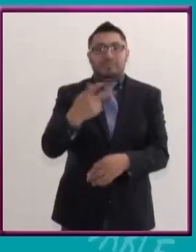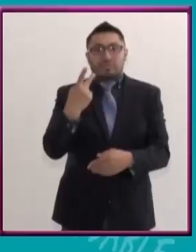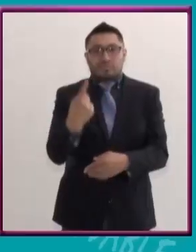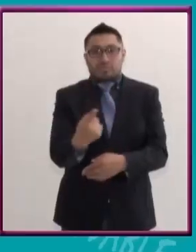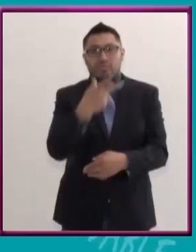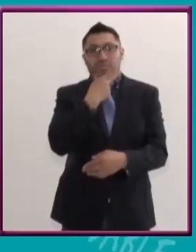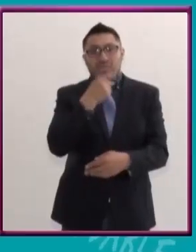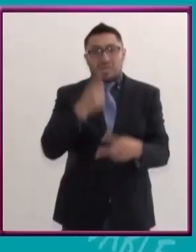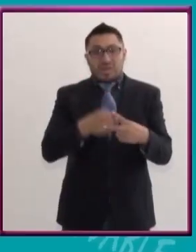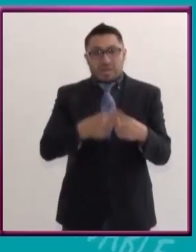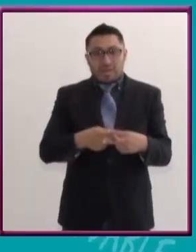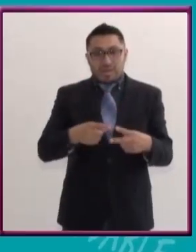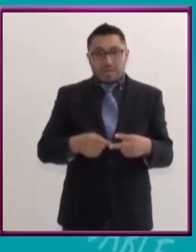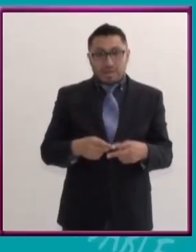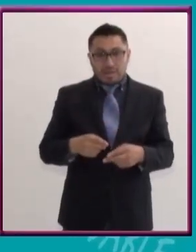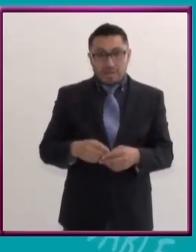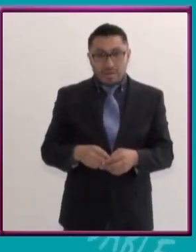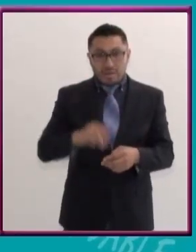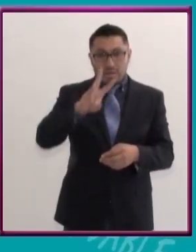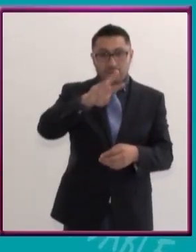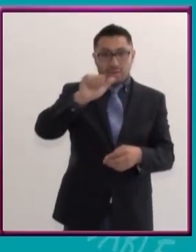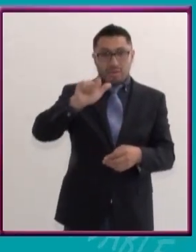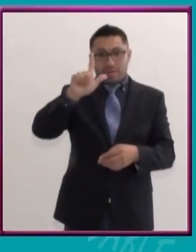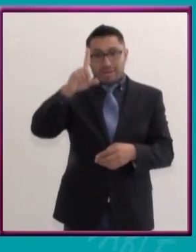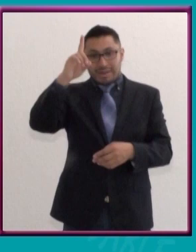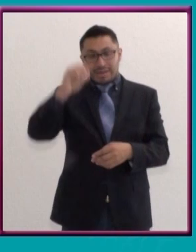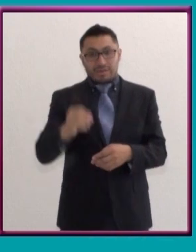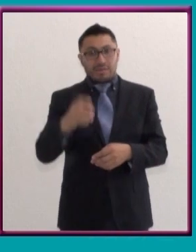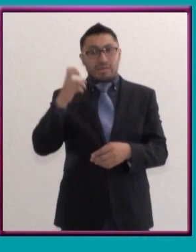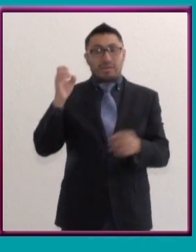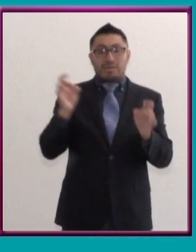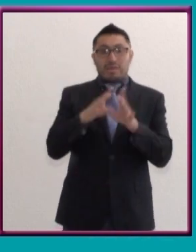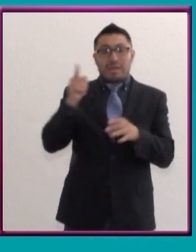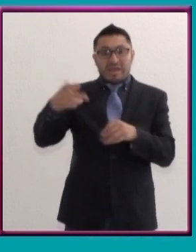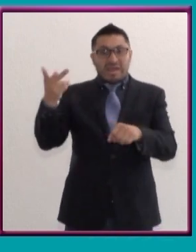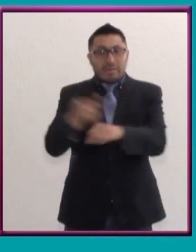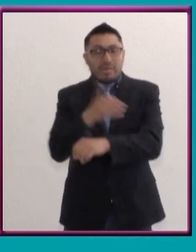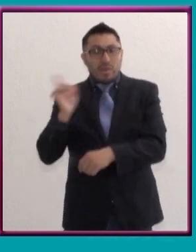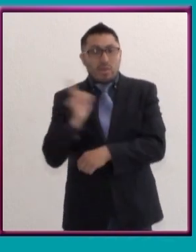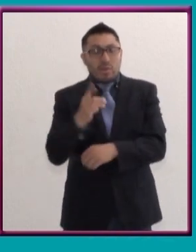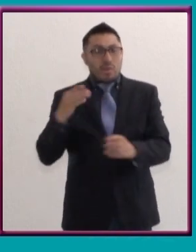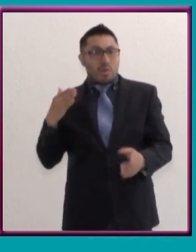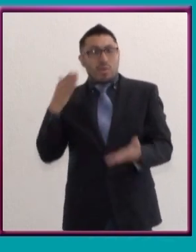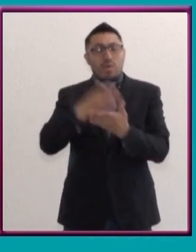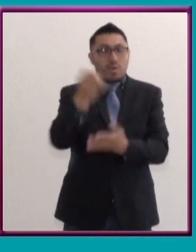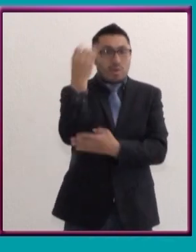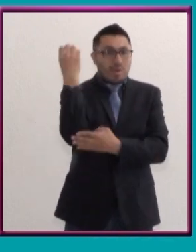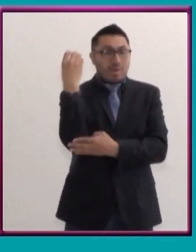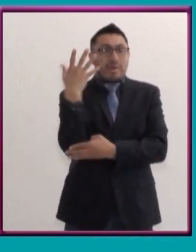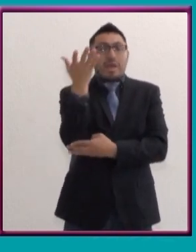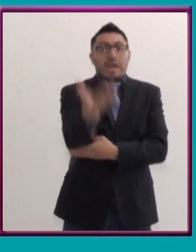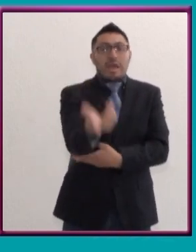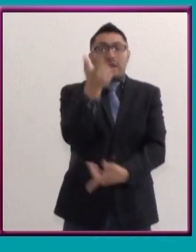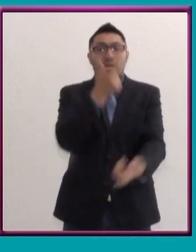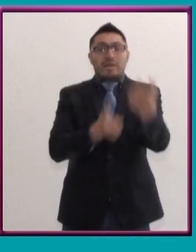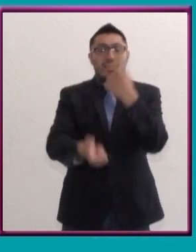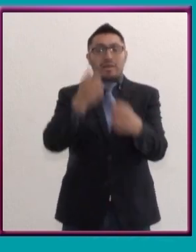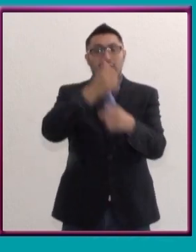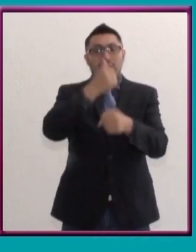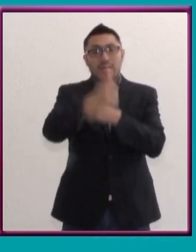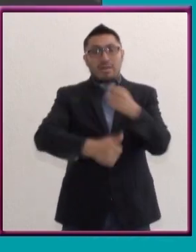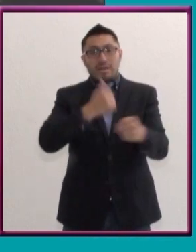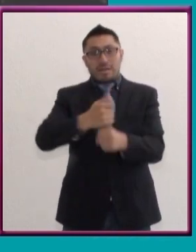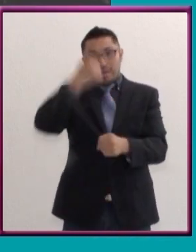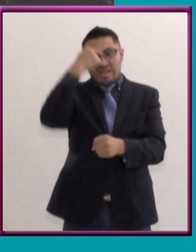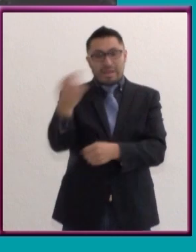un matemático de apellido Waldo. De pura casualidad él iba pasando, llegó a la asamblea porque iba a pedir el presupuesto